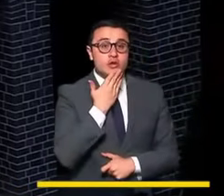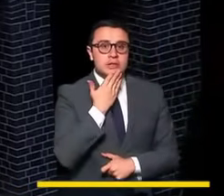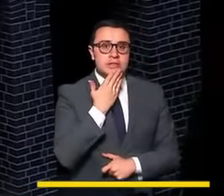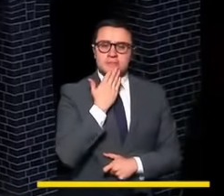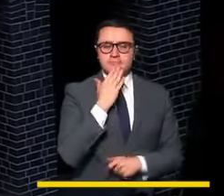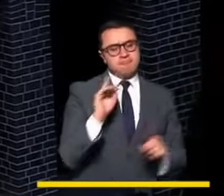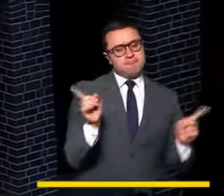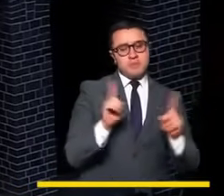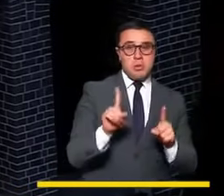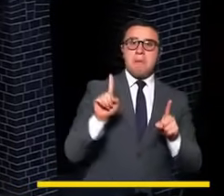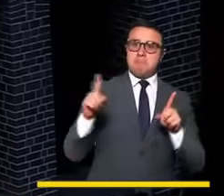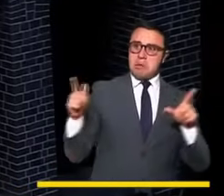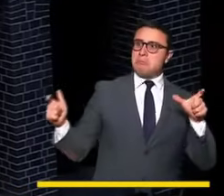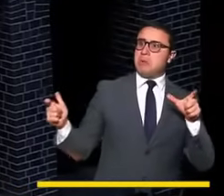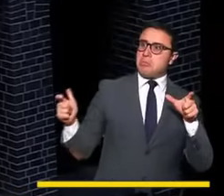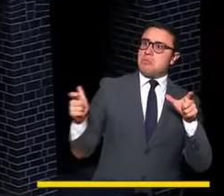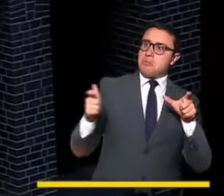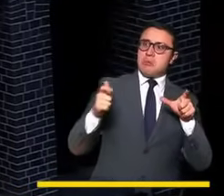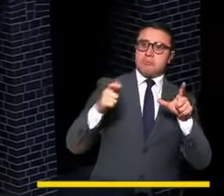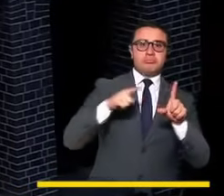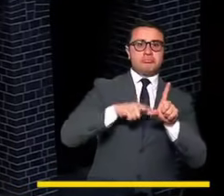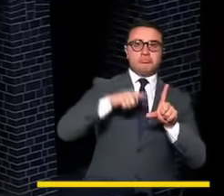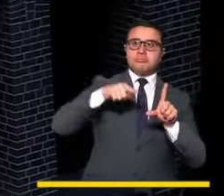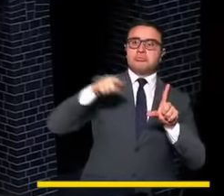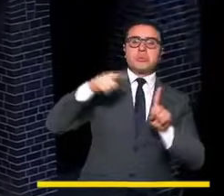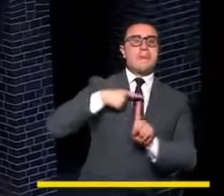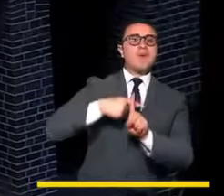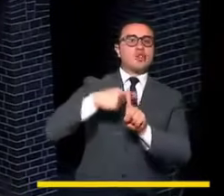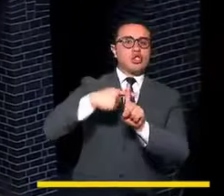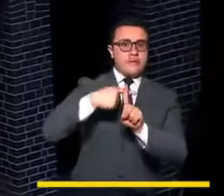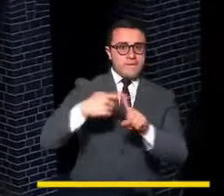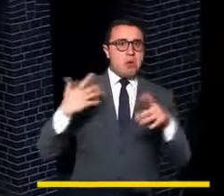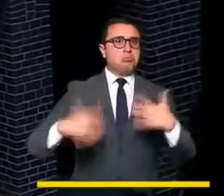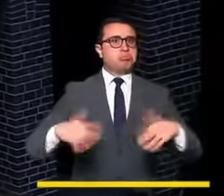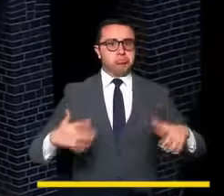es una de las cifras positivas.